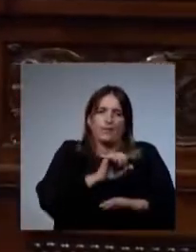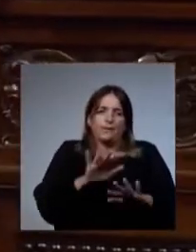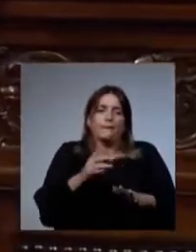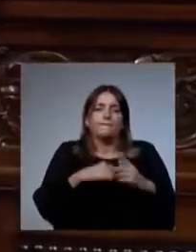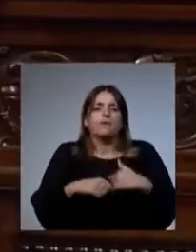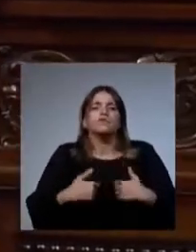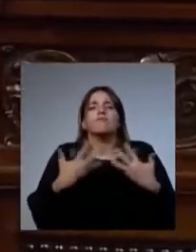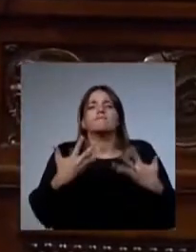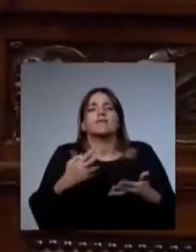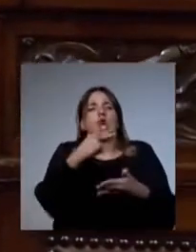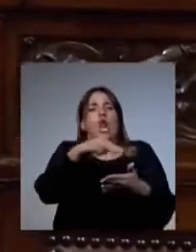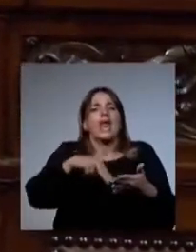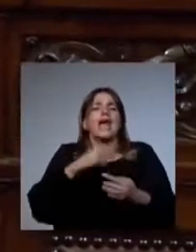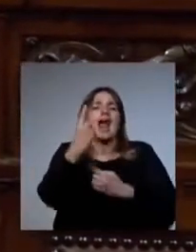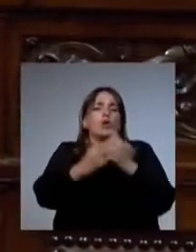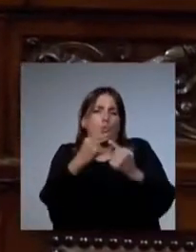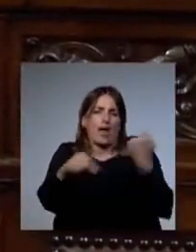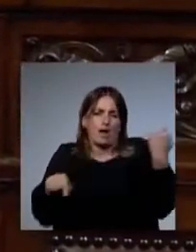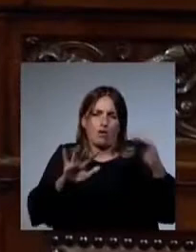pero quiero leerles algunas cosas,